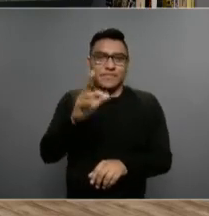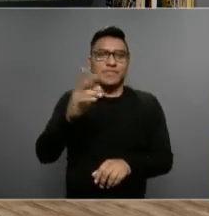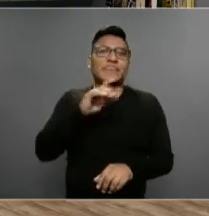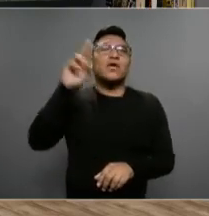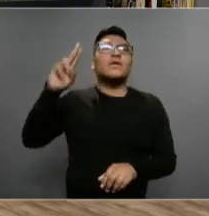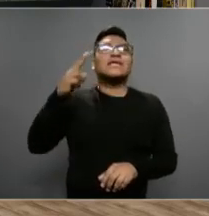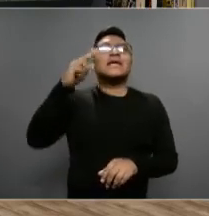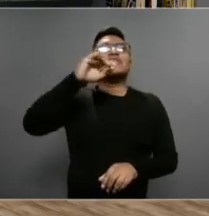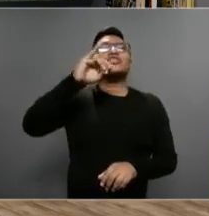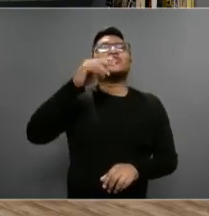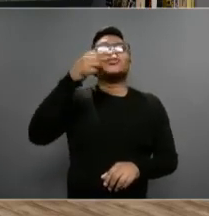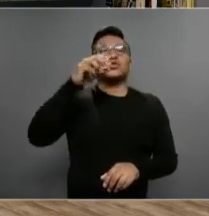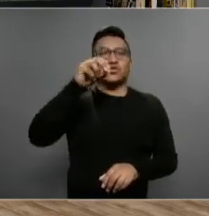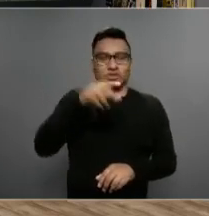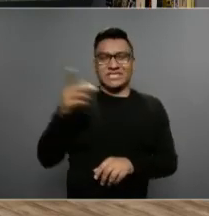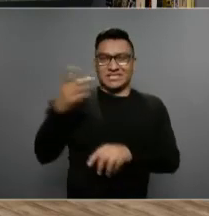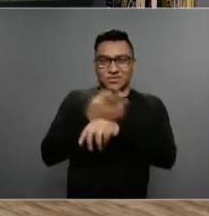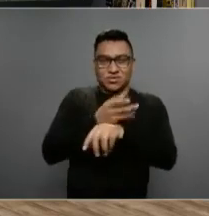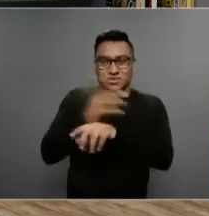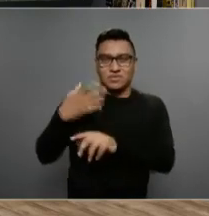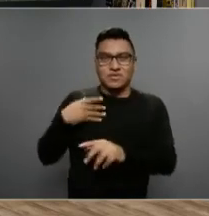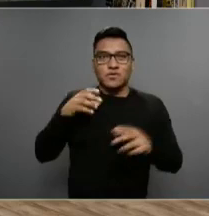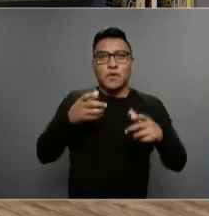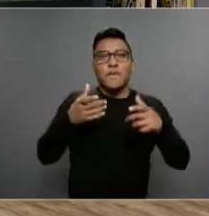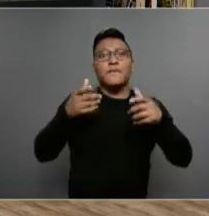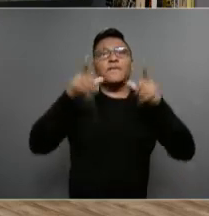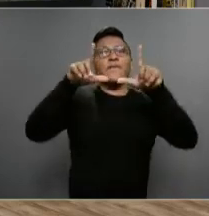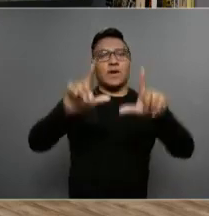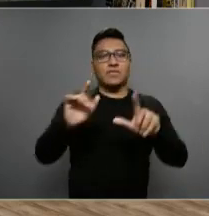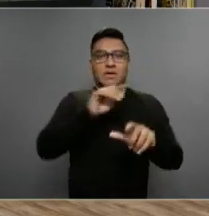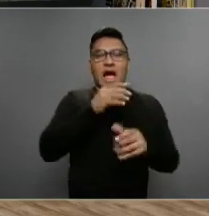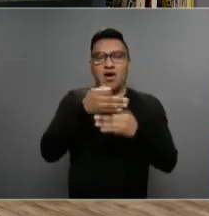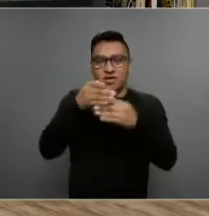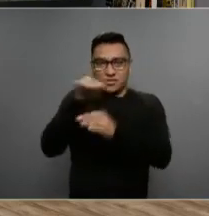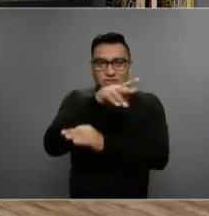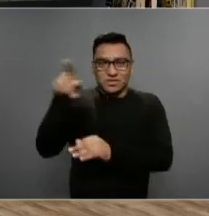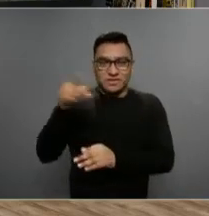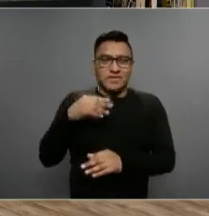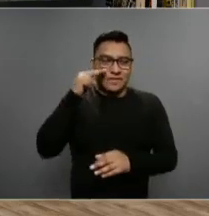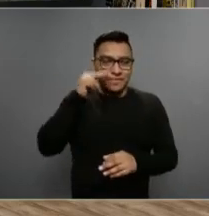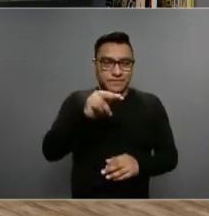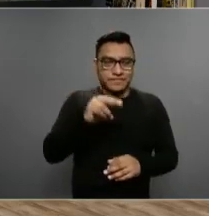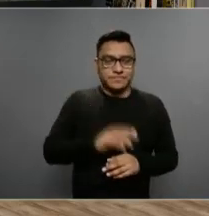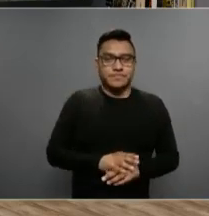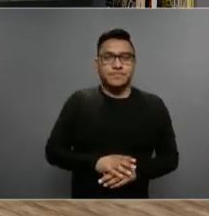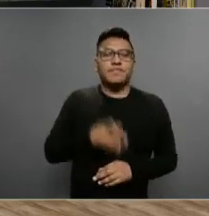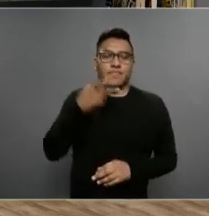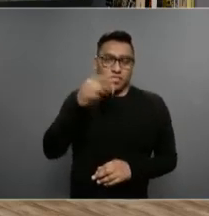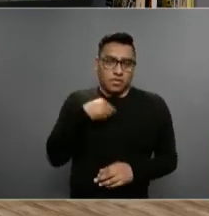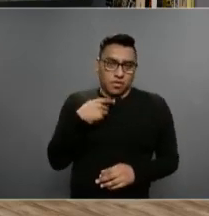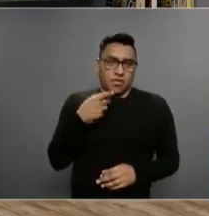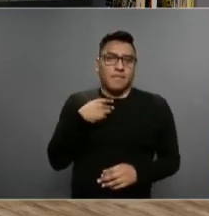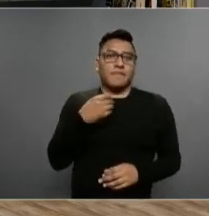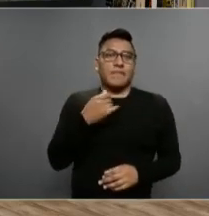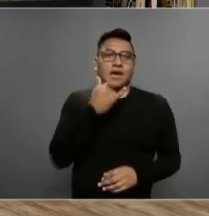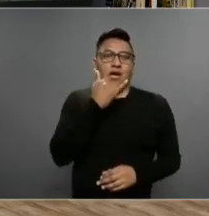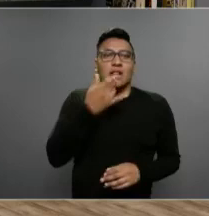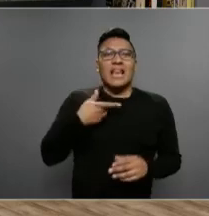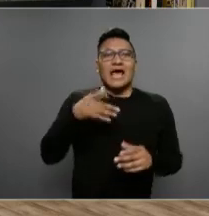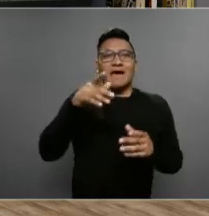Universidad Johns Hopkins. Ahora verás, perdón por el cebollazo, pero lo puedes encontrar perfectamente